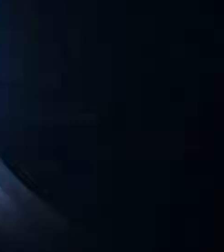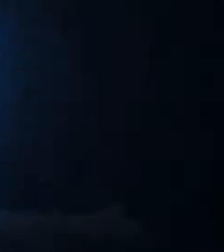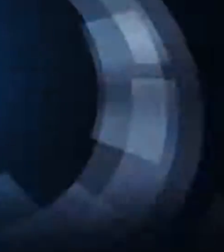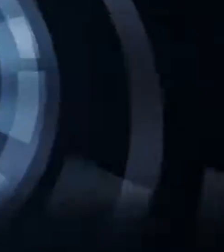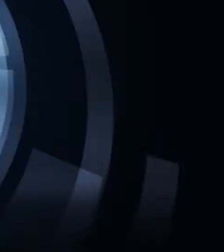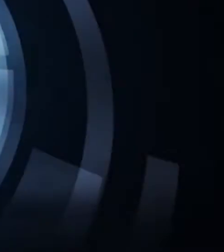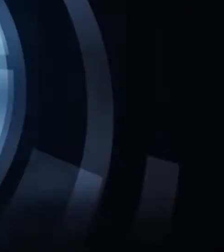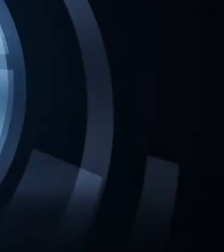¡Gracias!